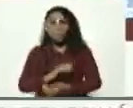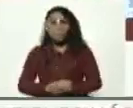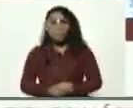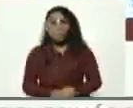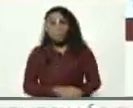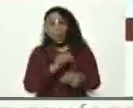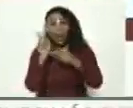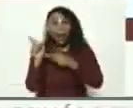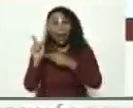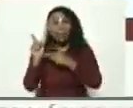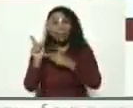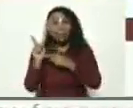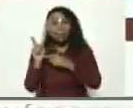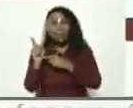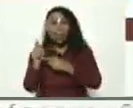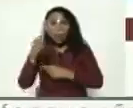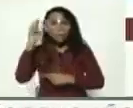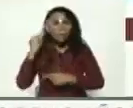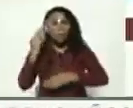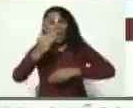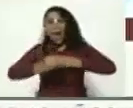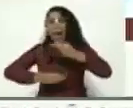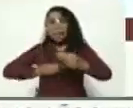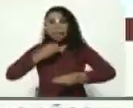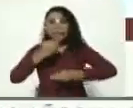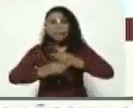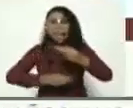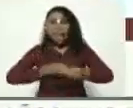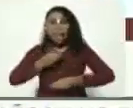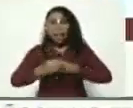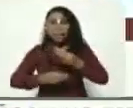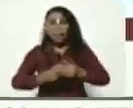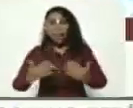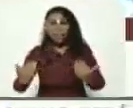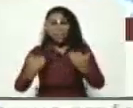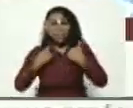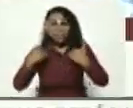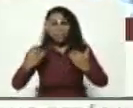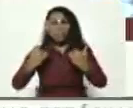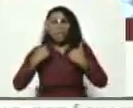De ese Bolívar que se fue forjando en el sufrimiento